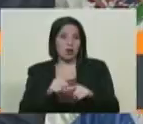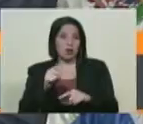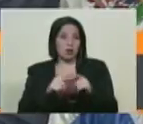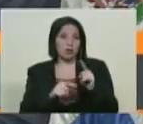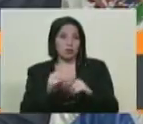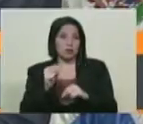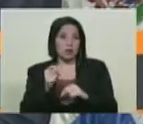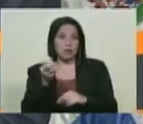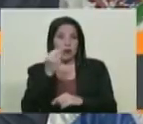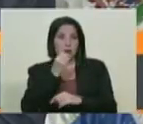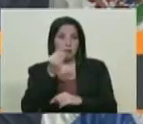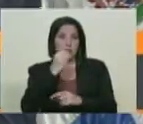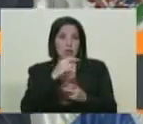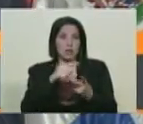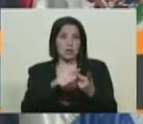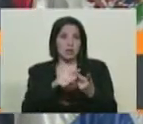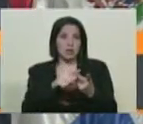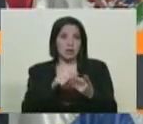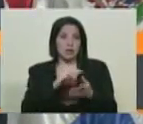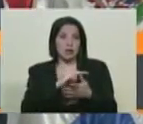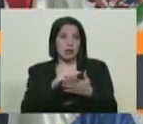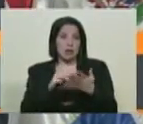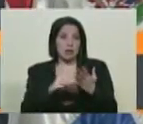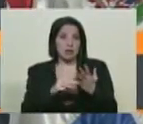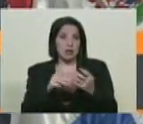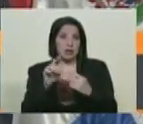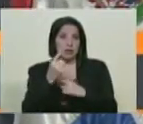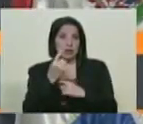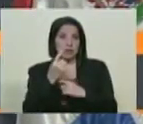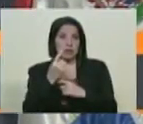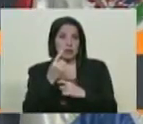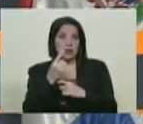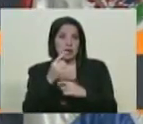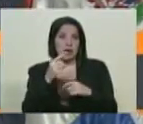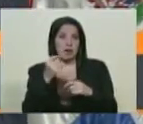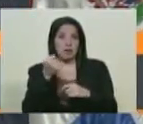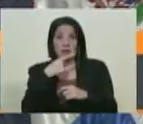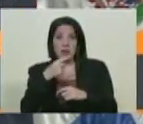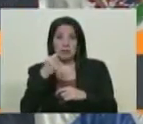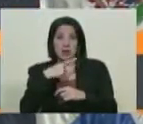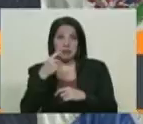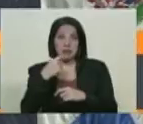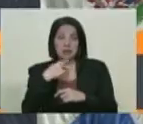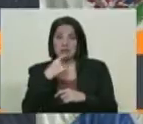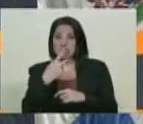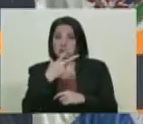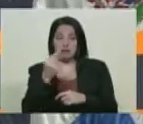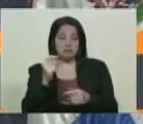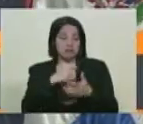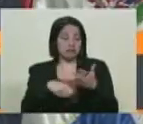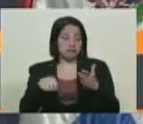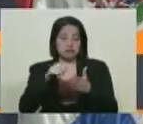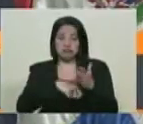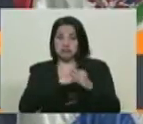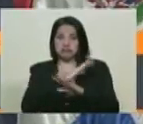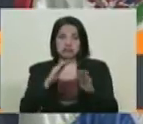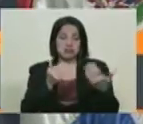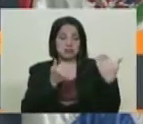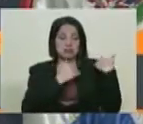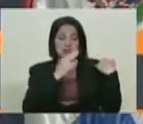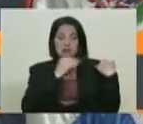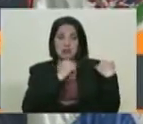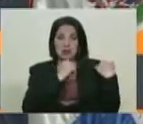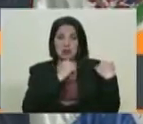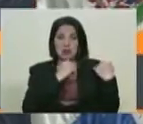para alimentos, para materia prima y para medicamentos, pues se nieguen a cumplir con su función de corresponsalía. Nosotros llevamos con mucha fuerza